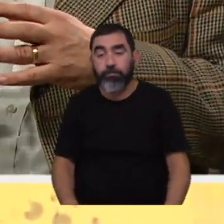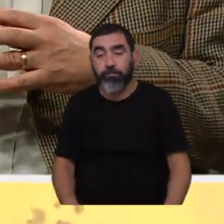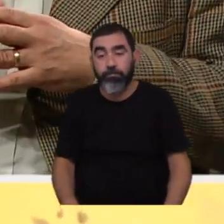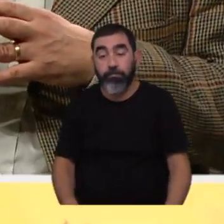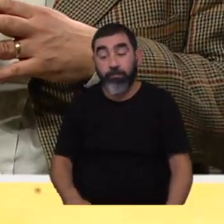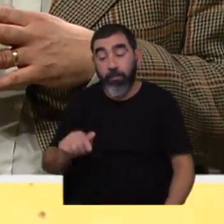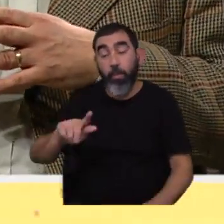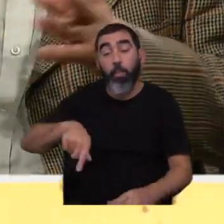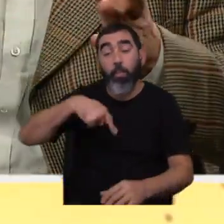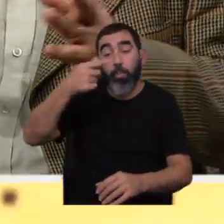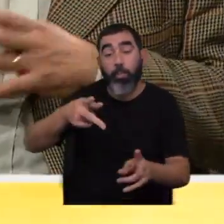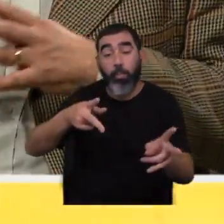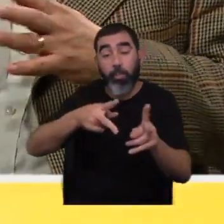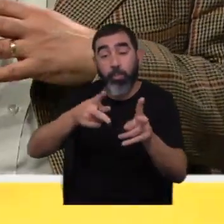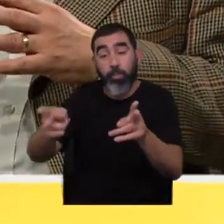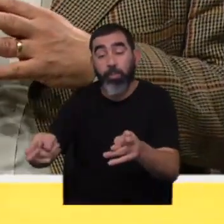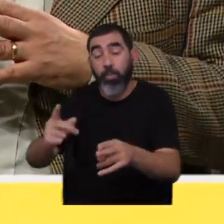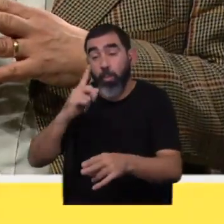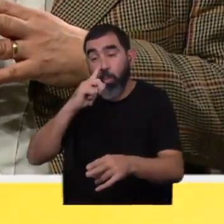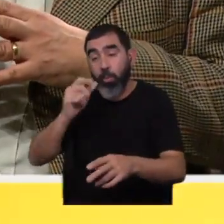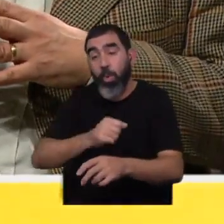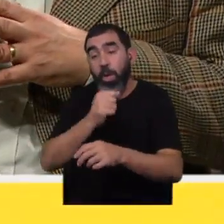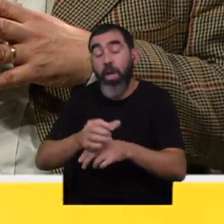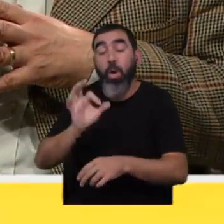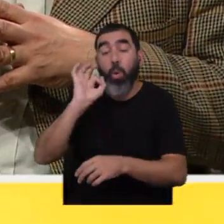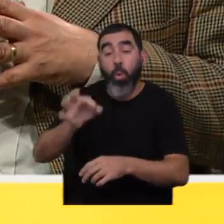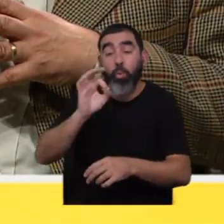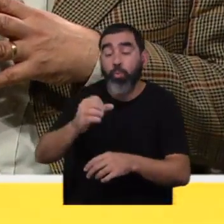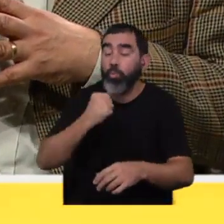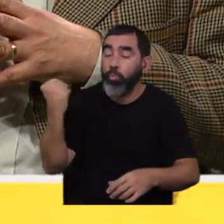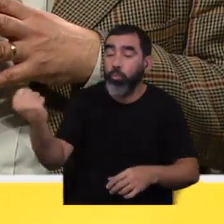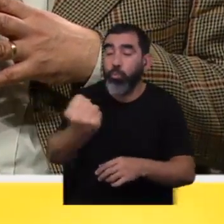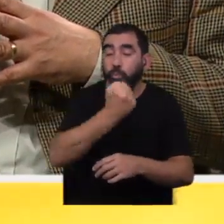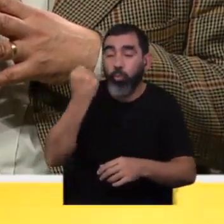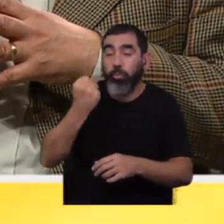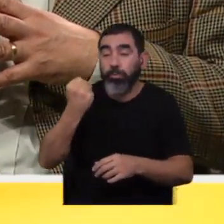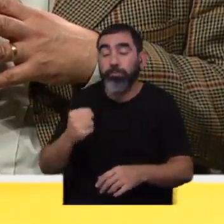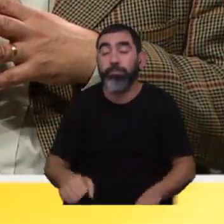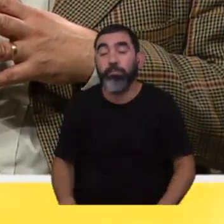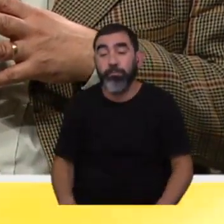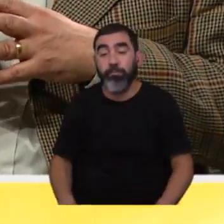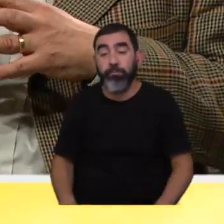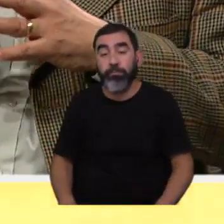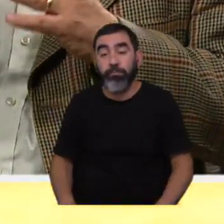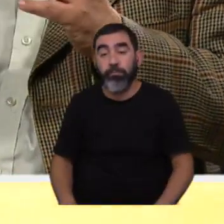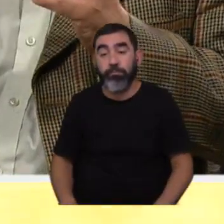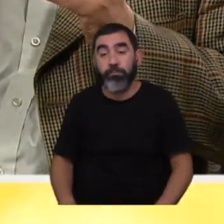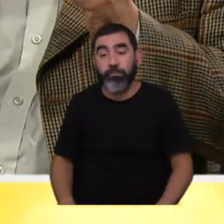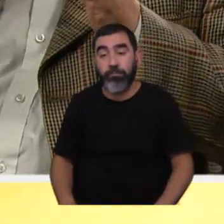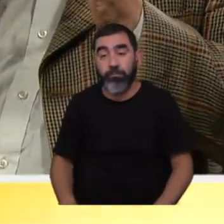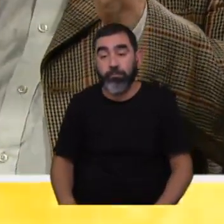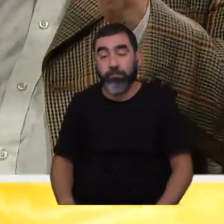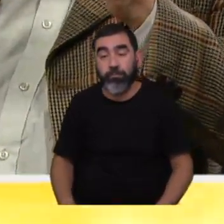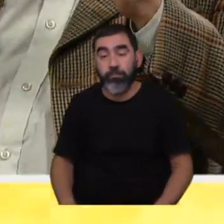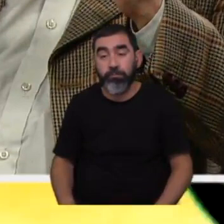este próximo periodo que se abre de junio a octubre va a ser fundamental para llegar a esos acuerdos. Entonces,